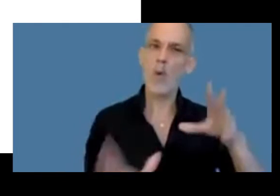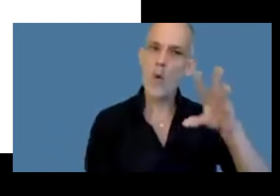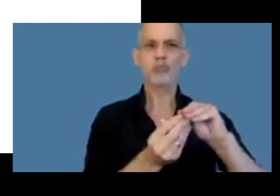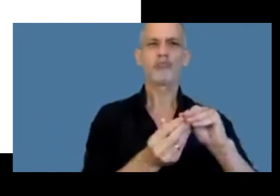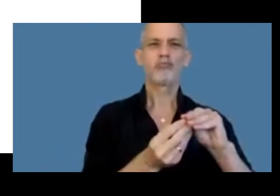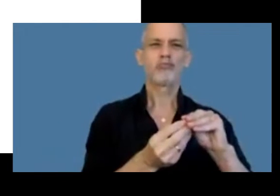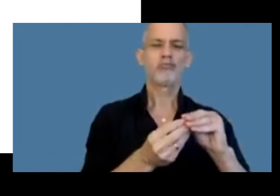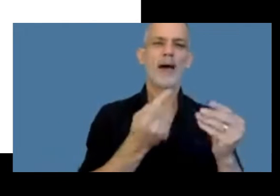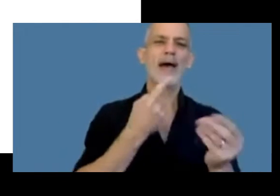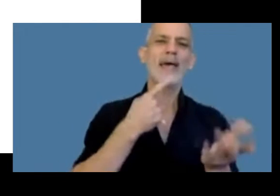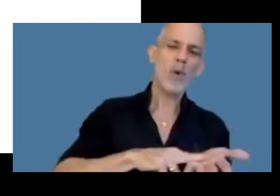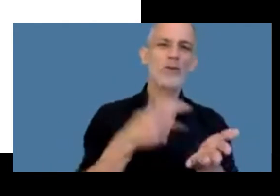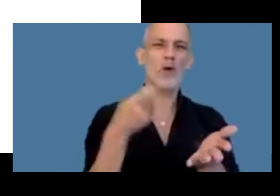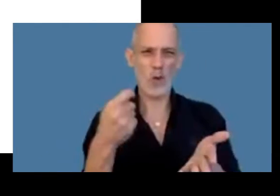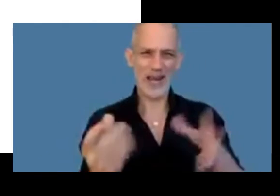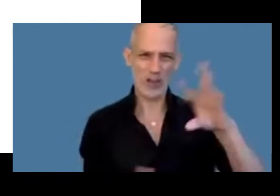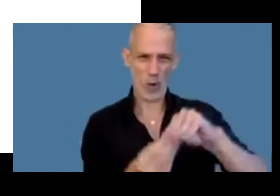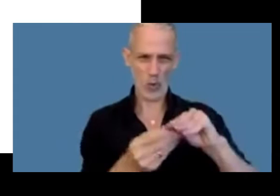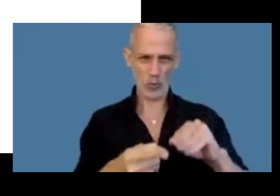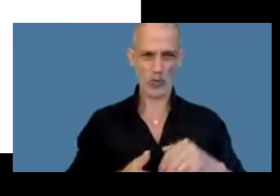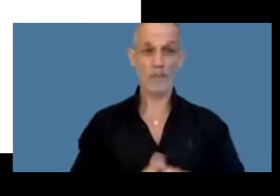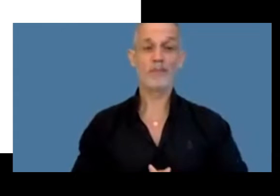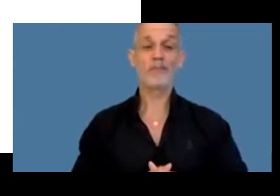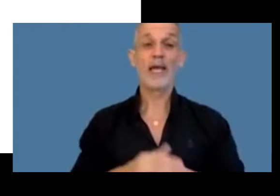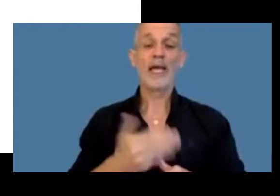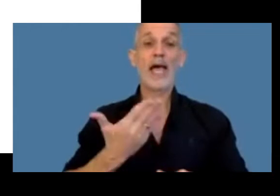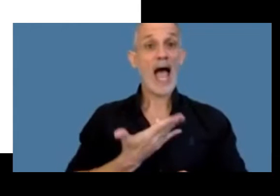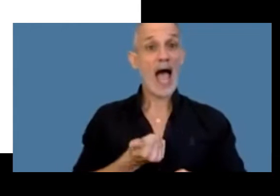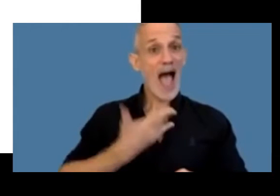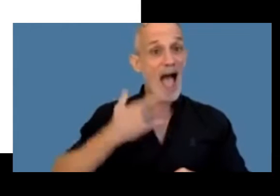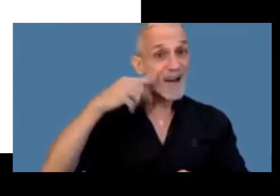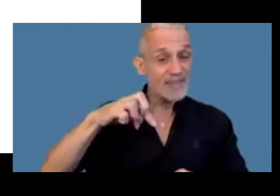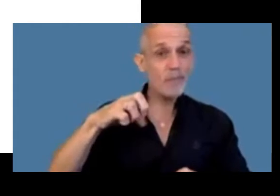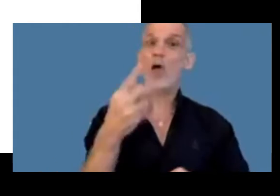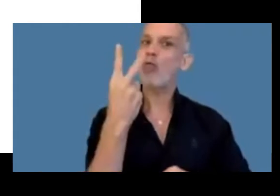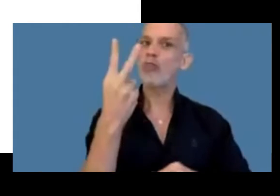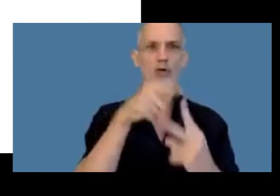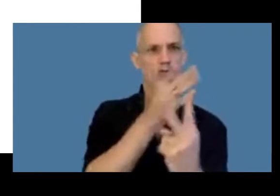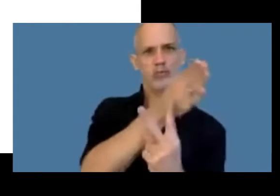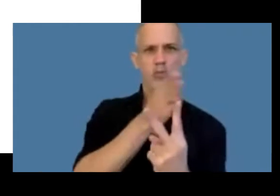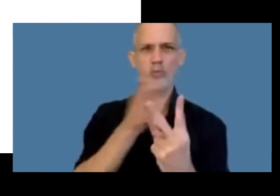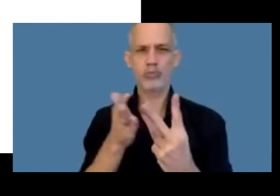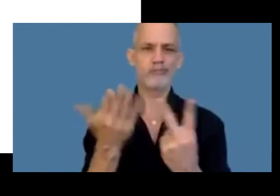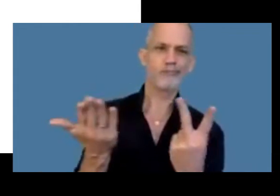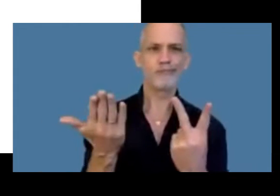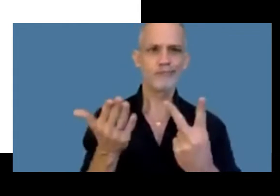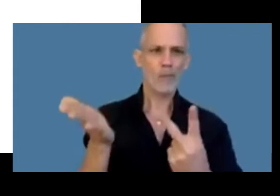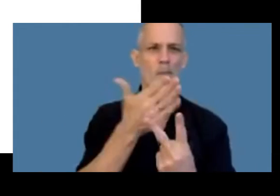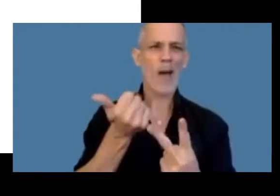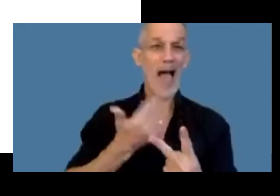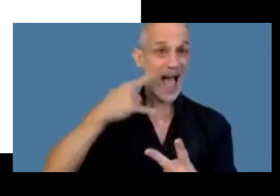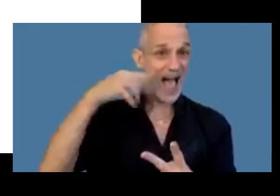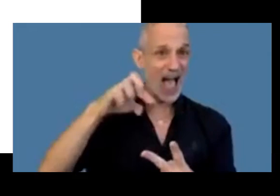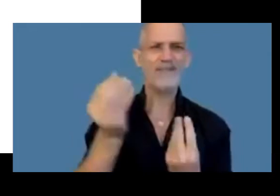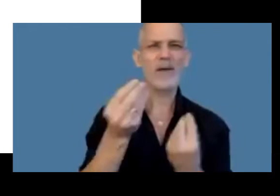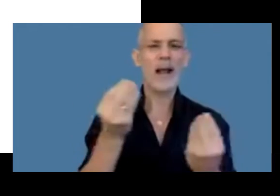y previsional. El fisco tiene dos posibilidades, dos opciones para, ante